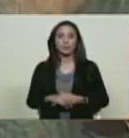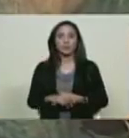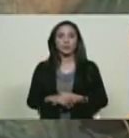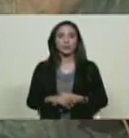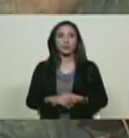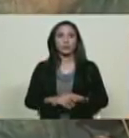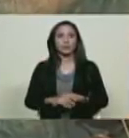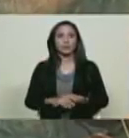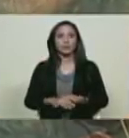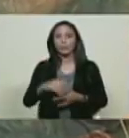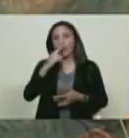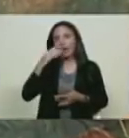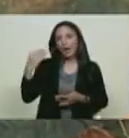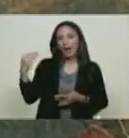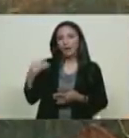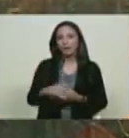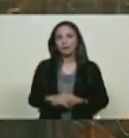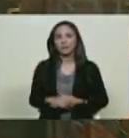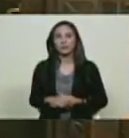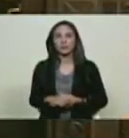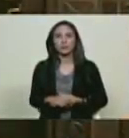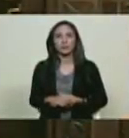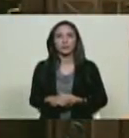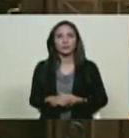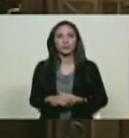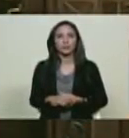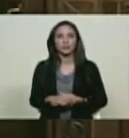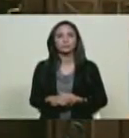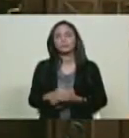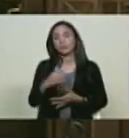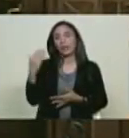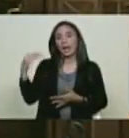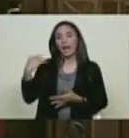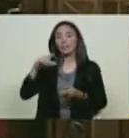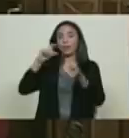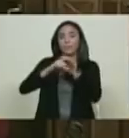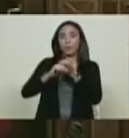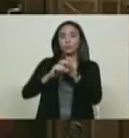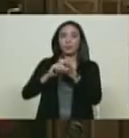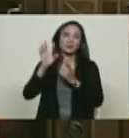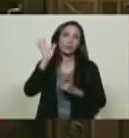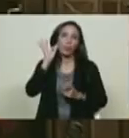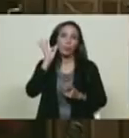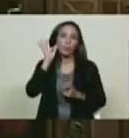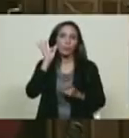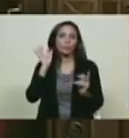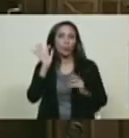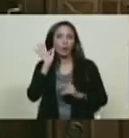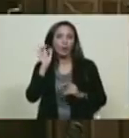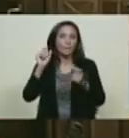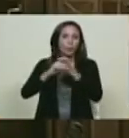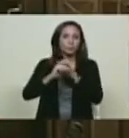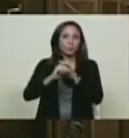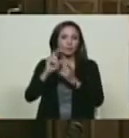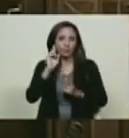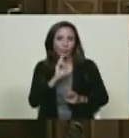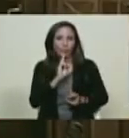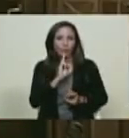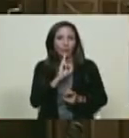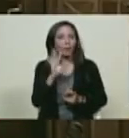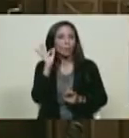Sáenz, coronela victoriosa de Ayacucho, generala de la patria grande, Manuelita Sáenz.